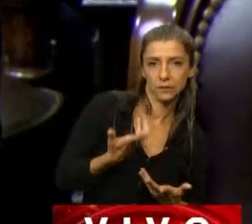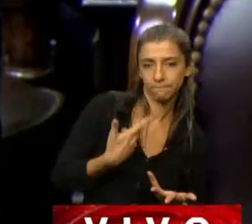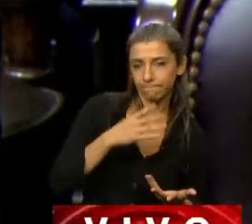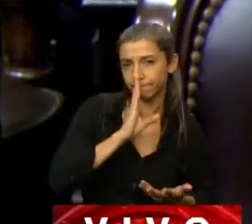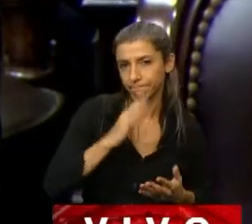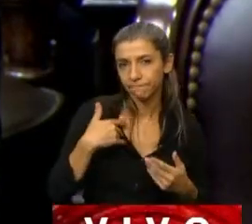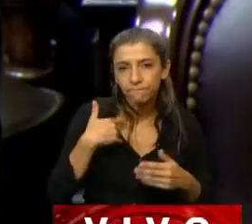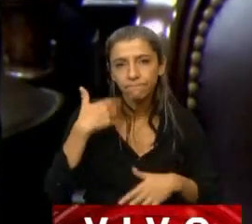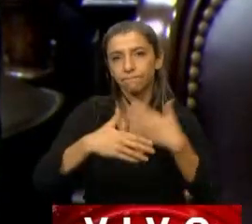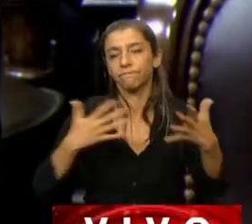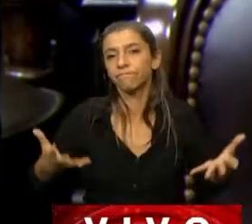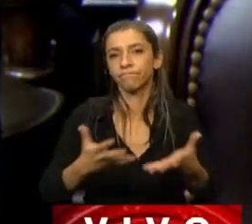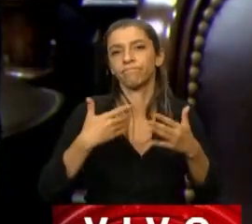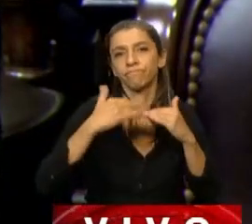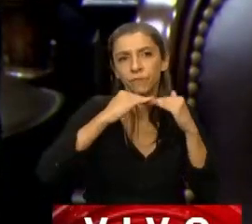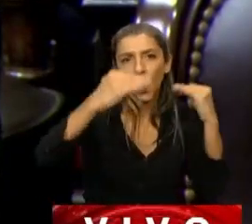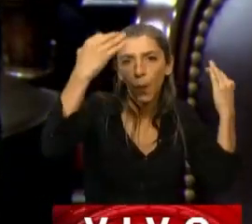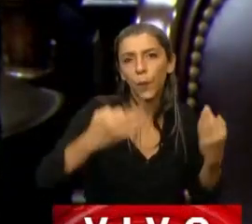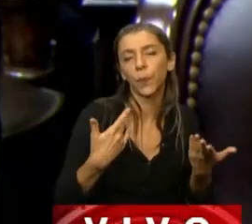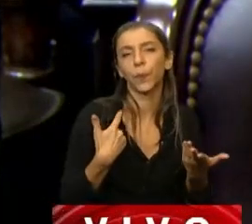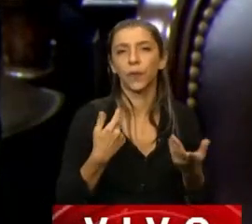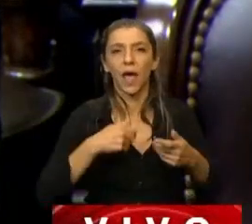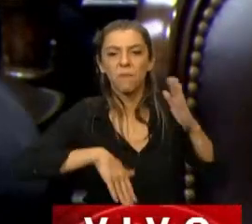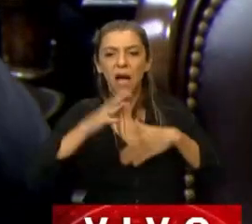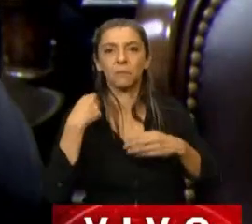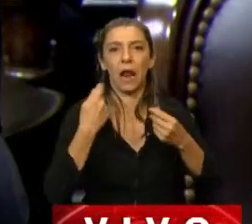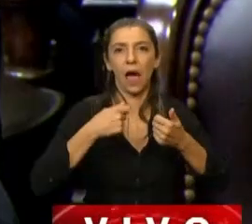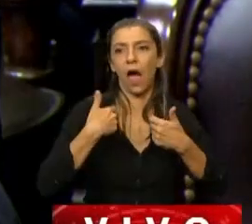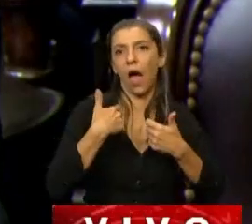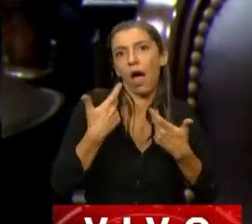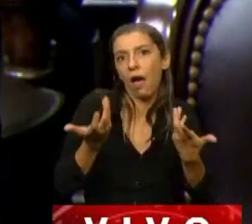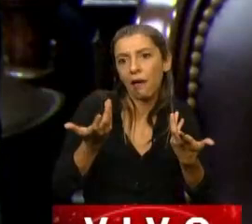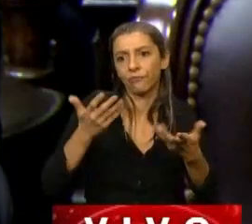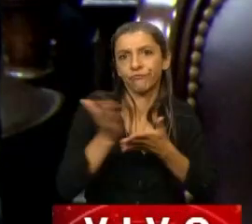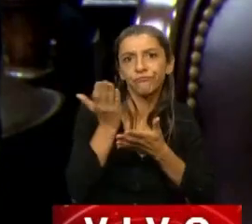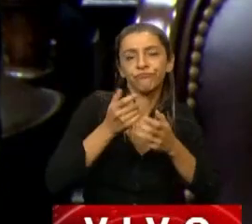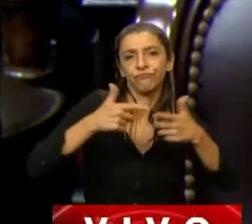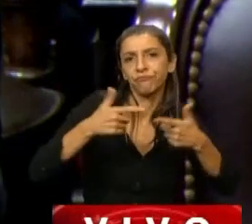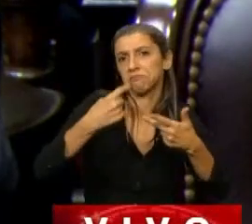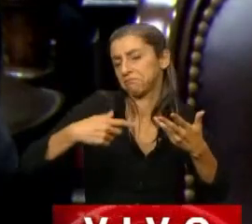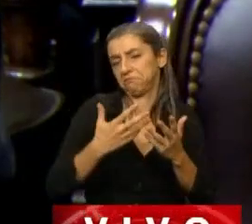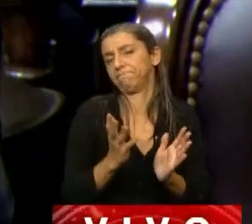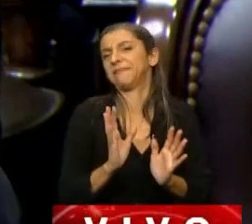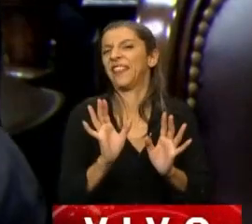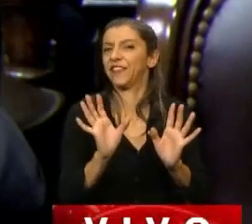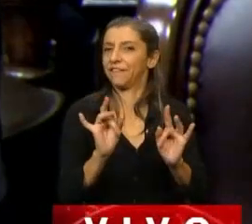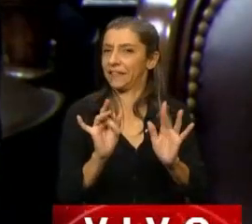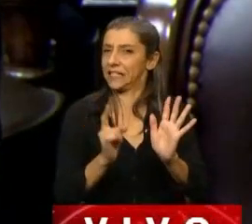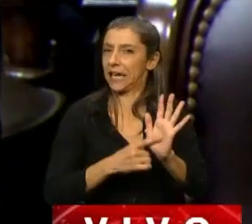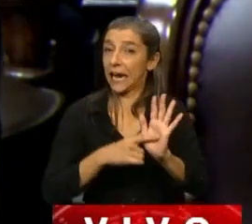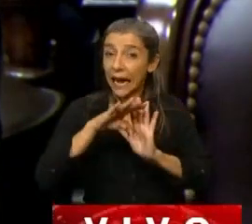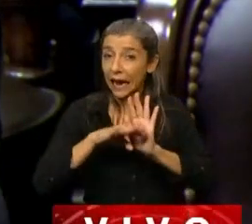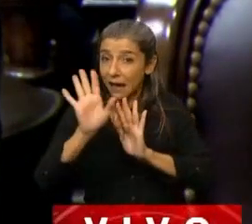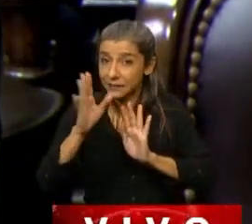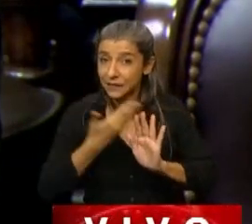proceso de crecimiento sostenido, con expansión del mercado interno, con redistribución del ingreso, con las reglas actuales del Fondo. Creo, presidente,